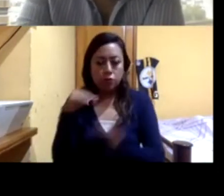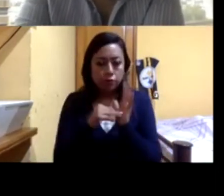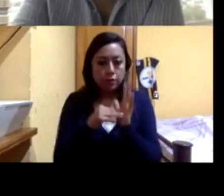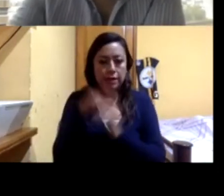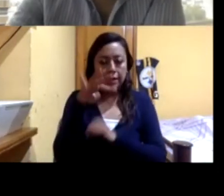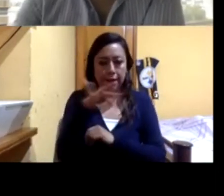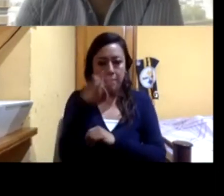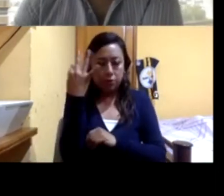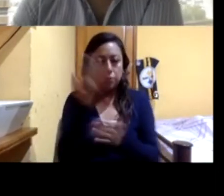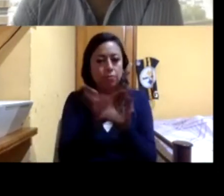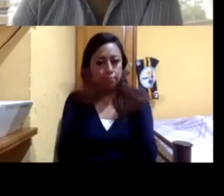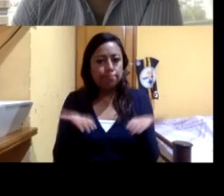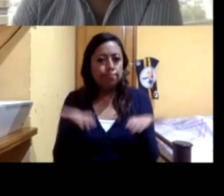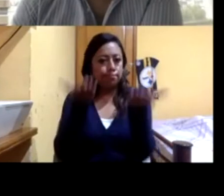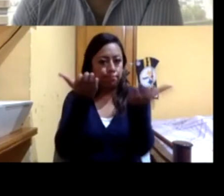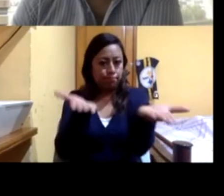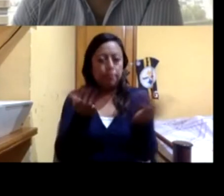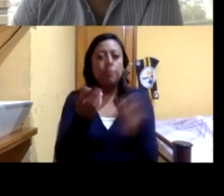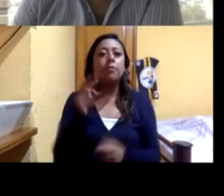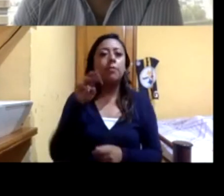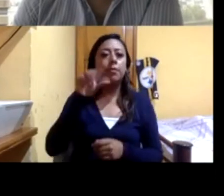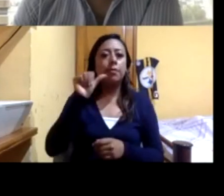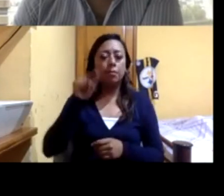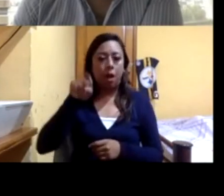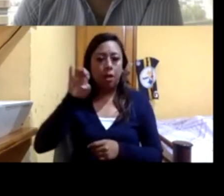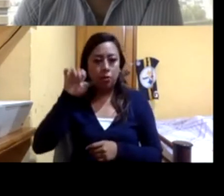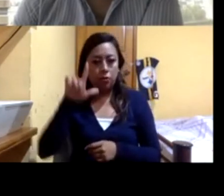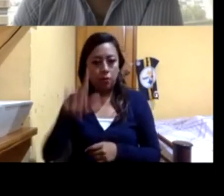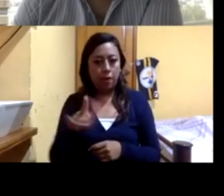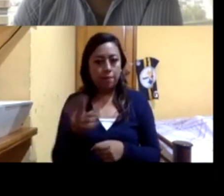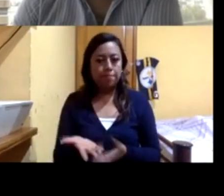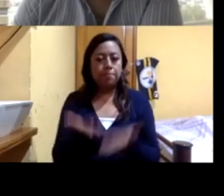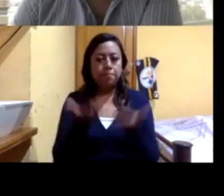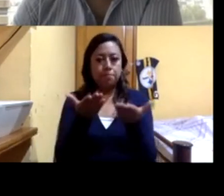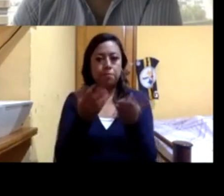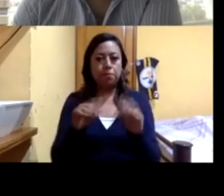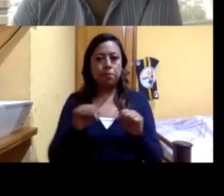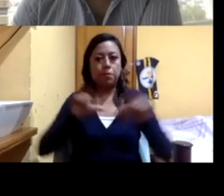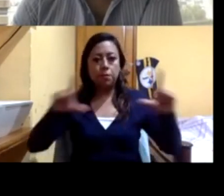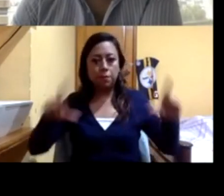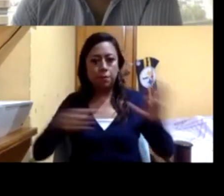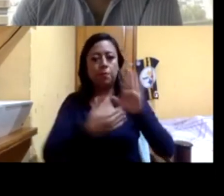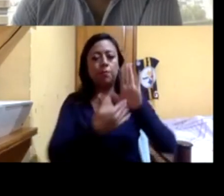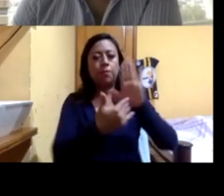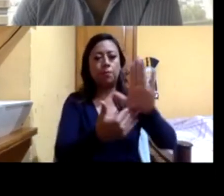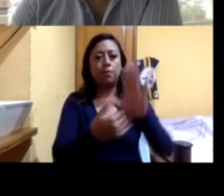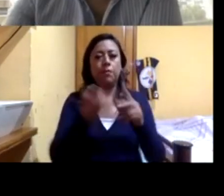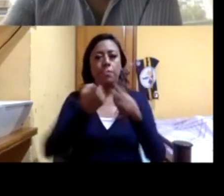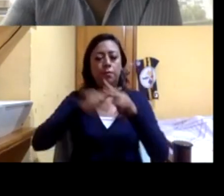de la palabra a ti, Manuel, y pongo tu presentación para iniciar.